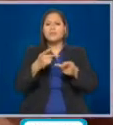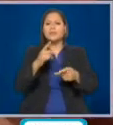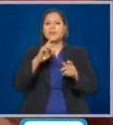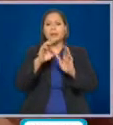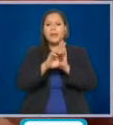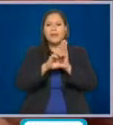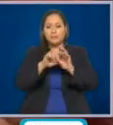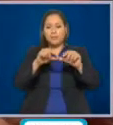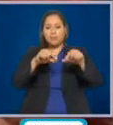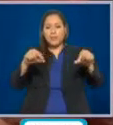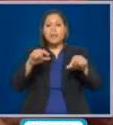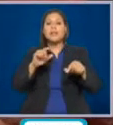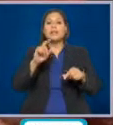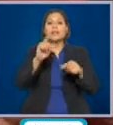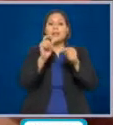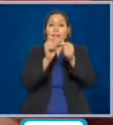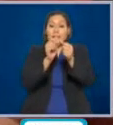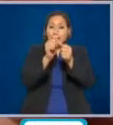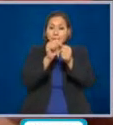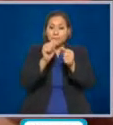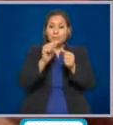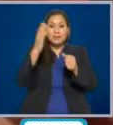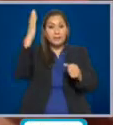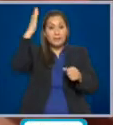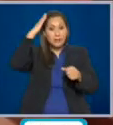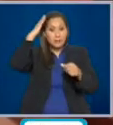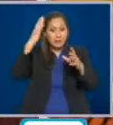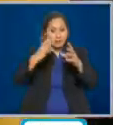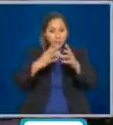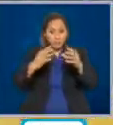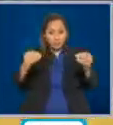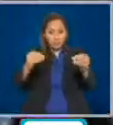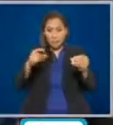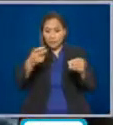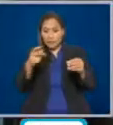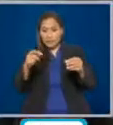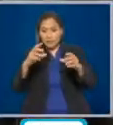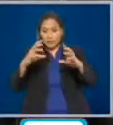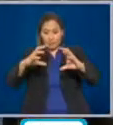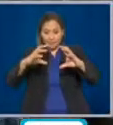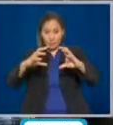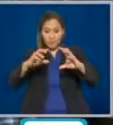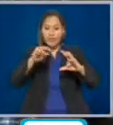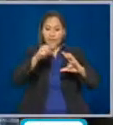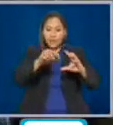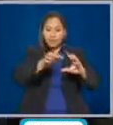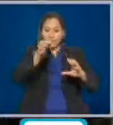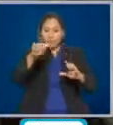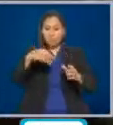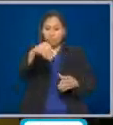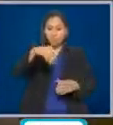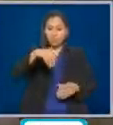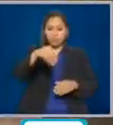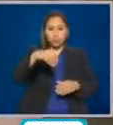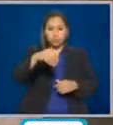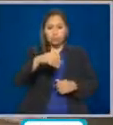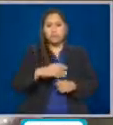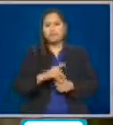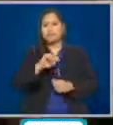se hace de semilla de calabaza, legítima. O sea, 100% semilla de calabaza. No me diga.